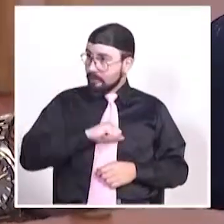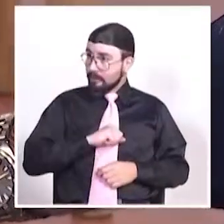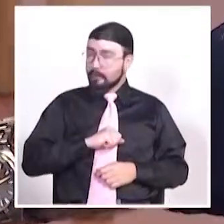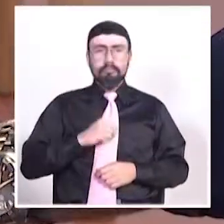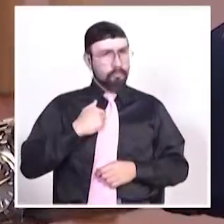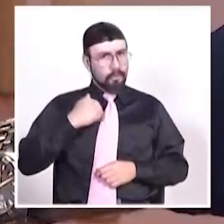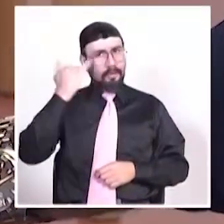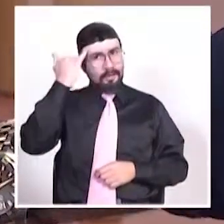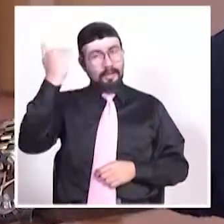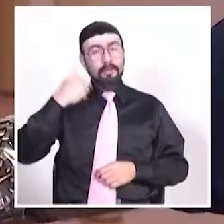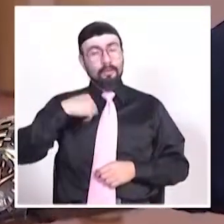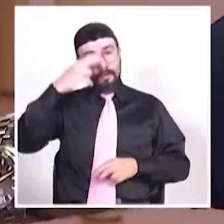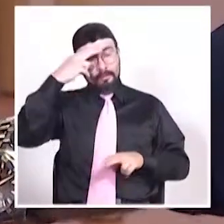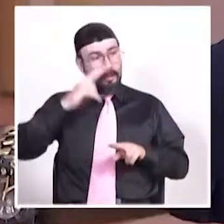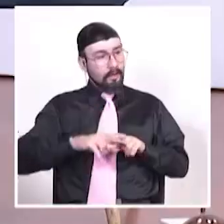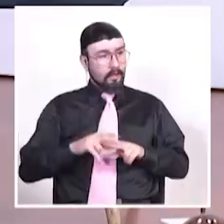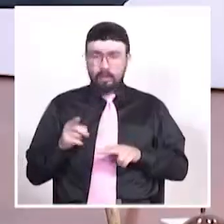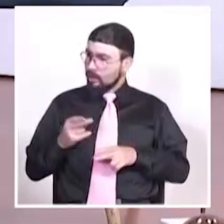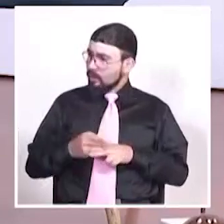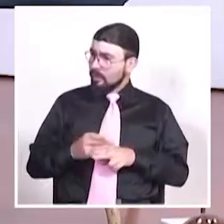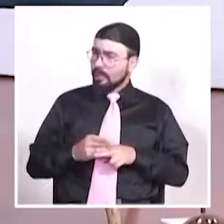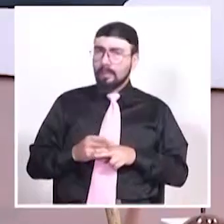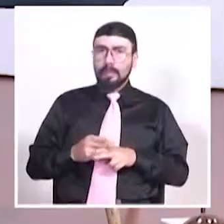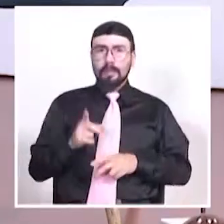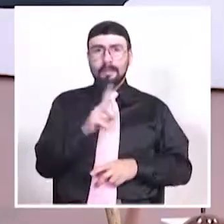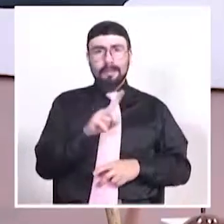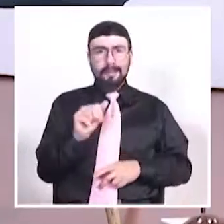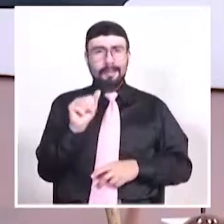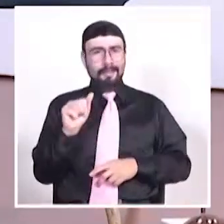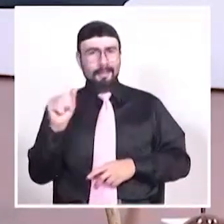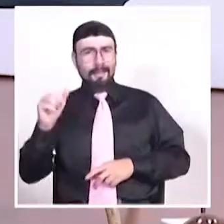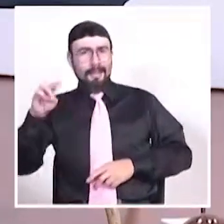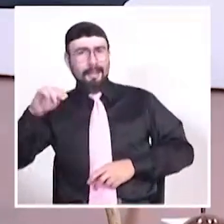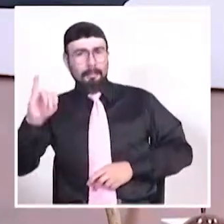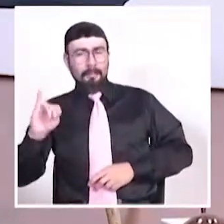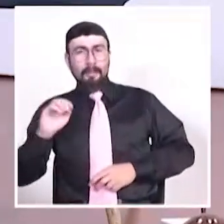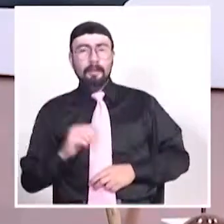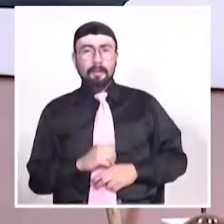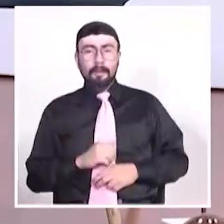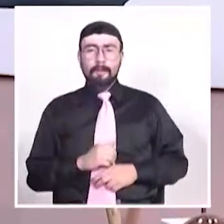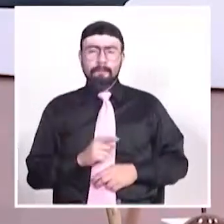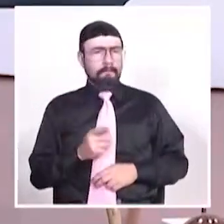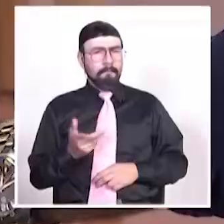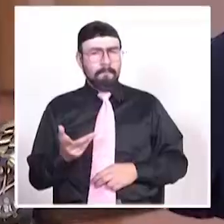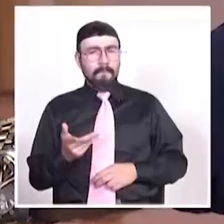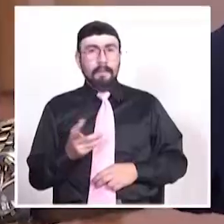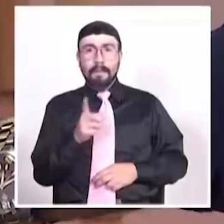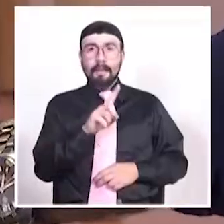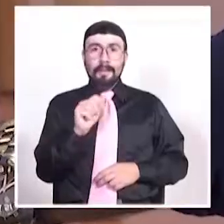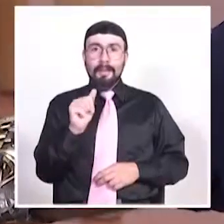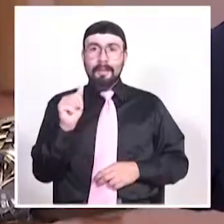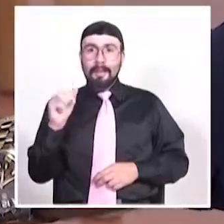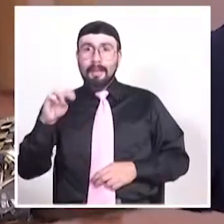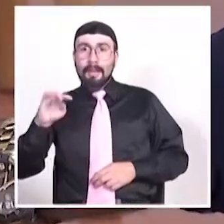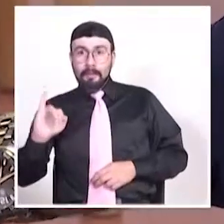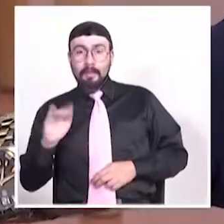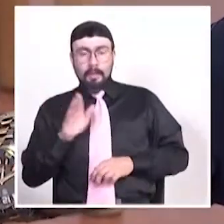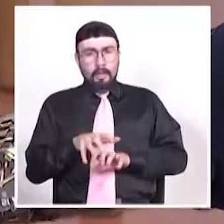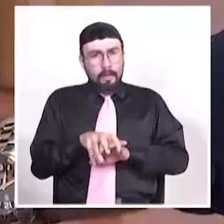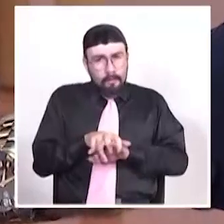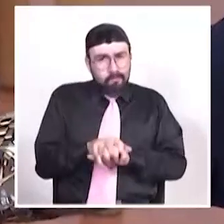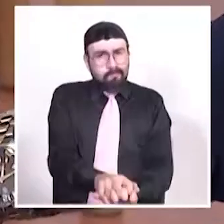invento mío. Patentado. ¿Esto cómo se llama ese equipo? Esto se llama el SAAMI. SAAMI. El SAAMI, que es un dispositivo de